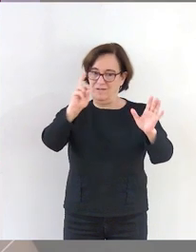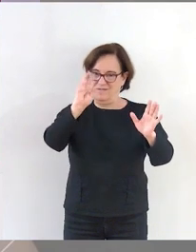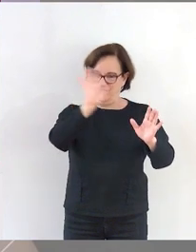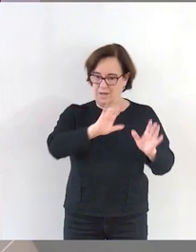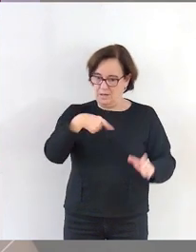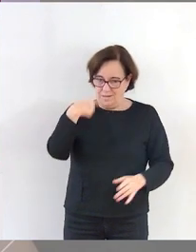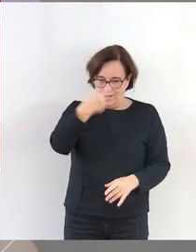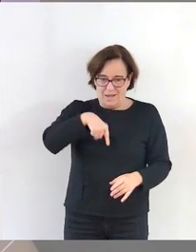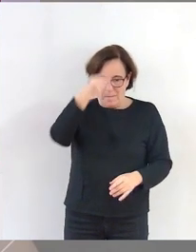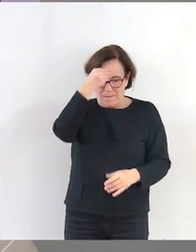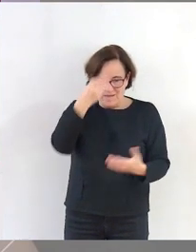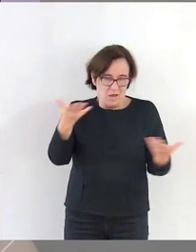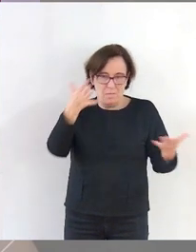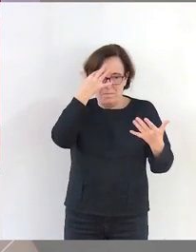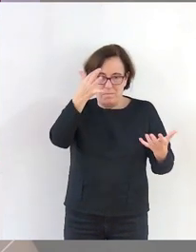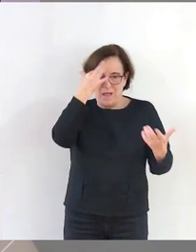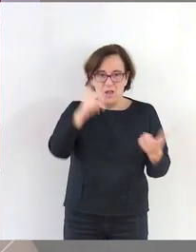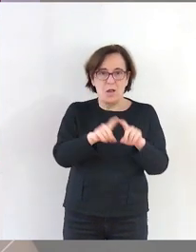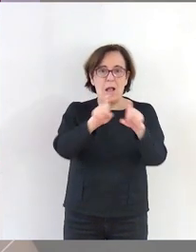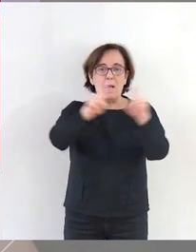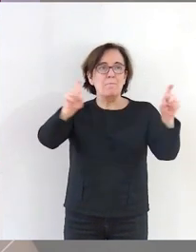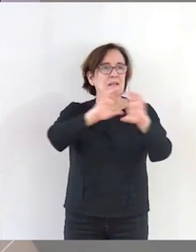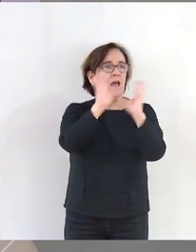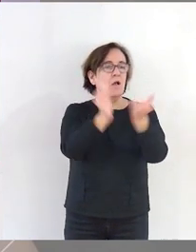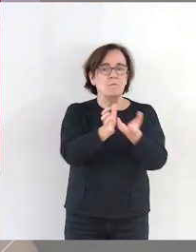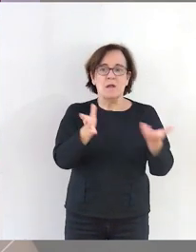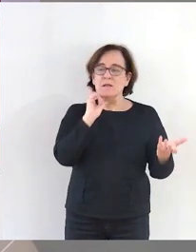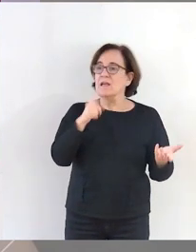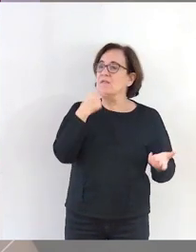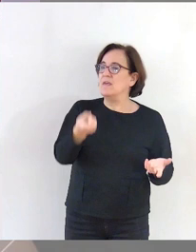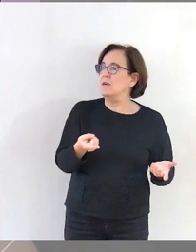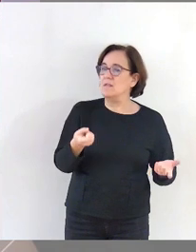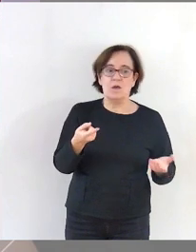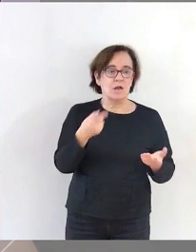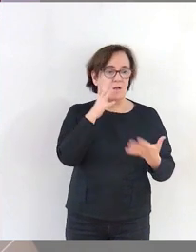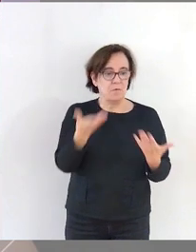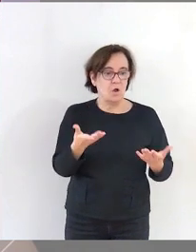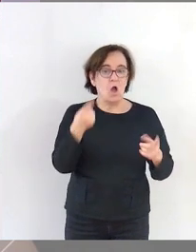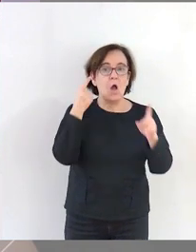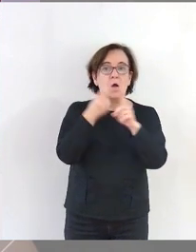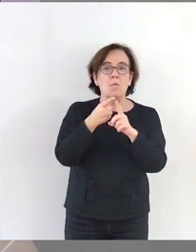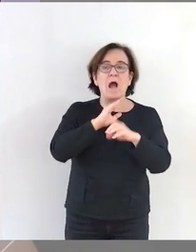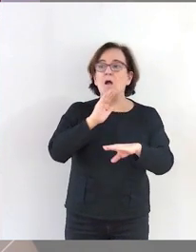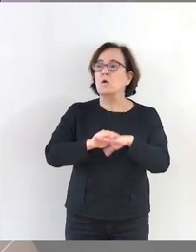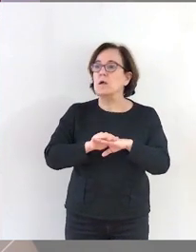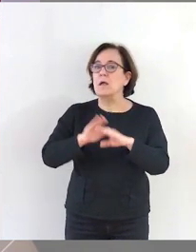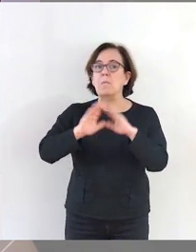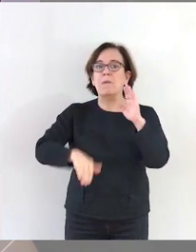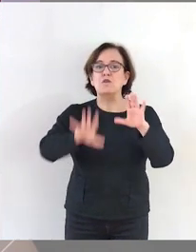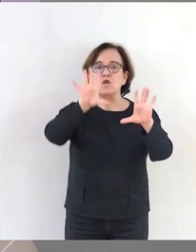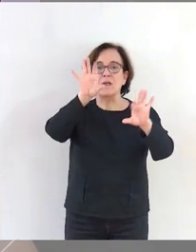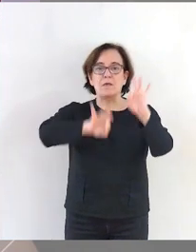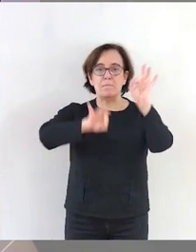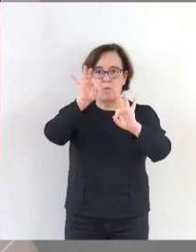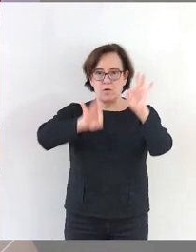hacernos pensar Claro si imaginos cualquier empresa del mundo Afirma a mitad de camino un objetivo que ha cumplido menos de un 10% un